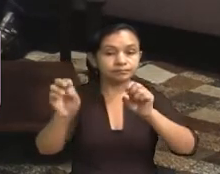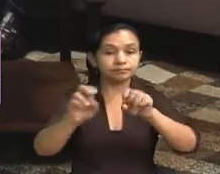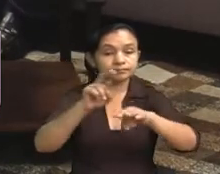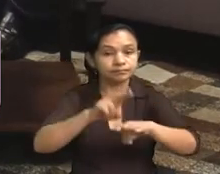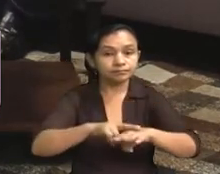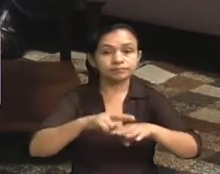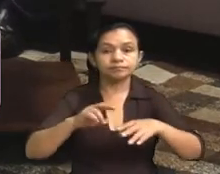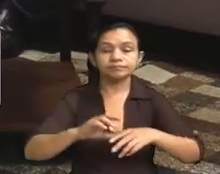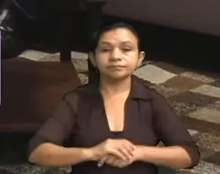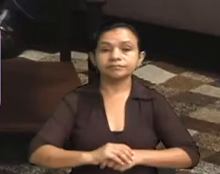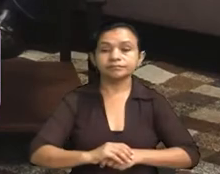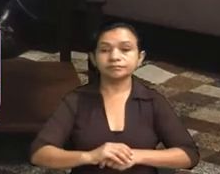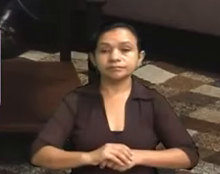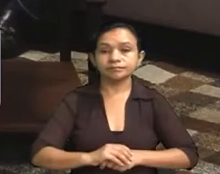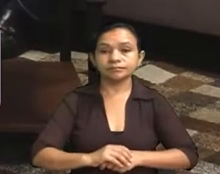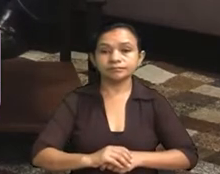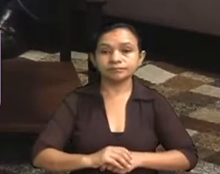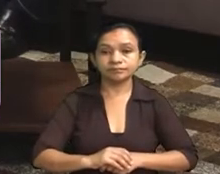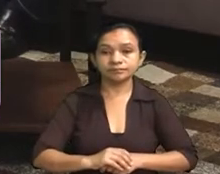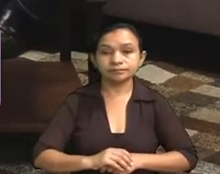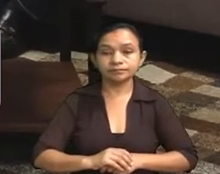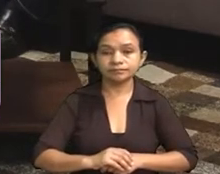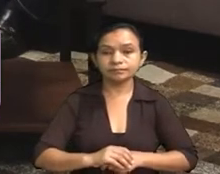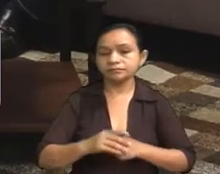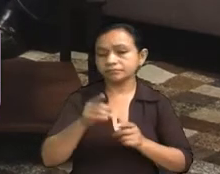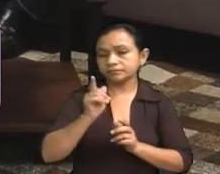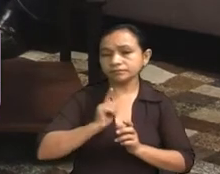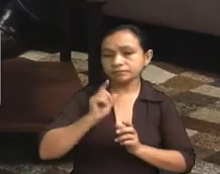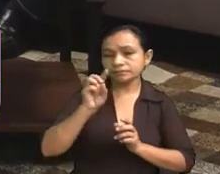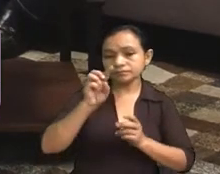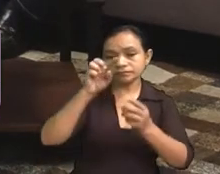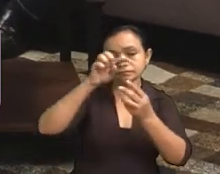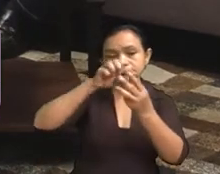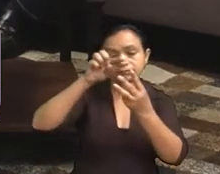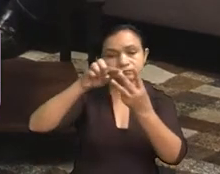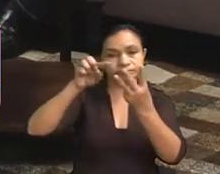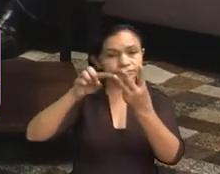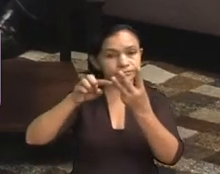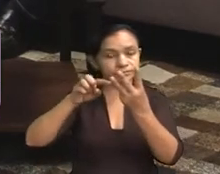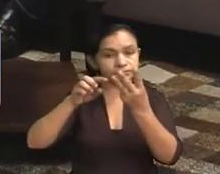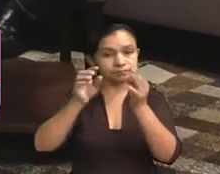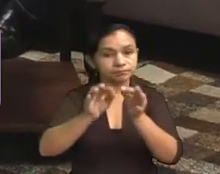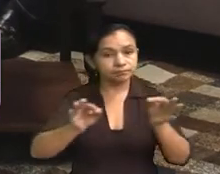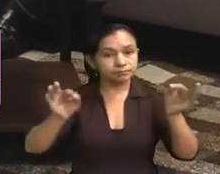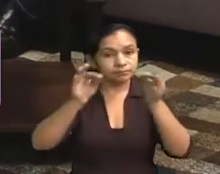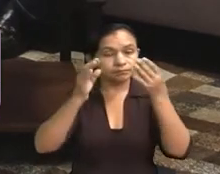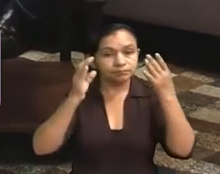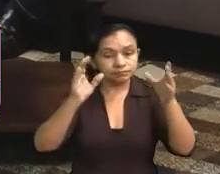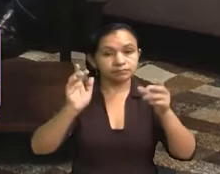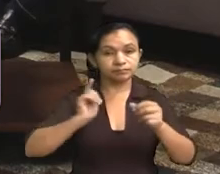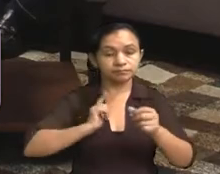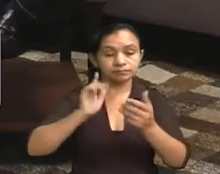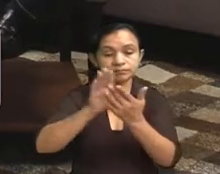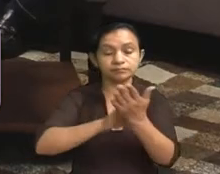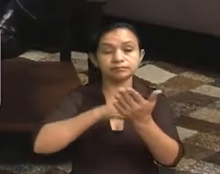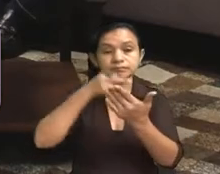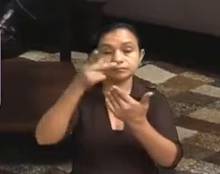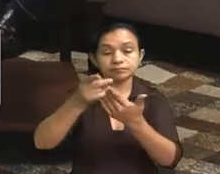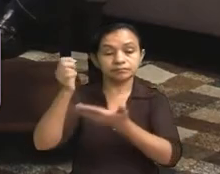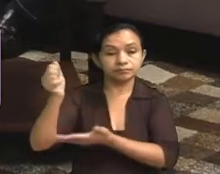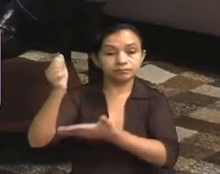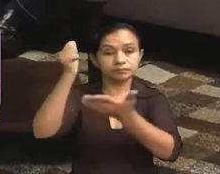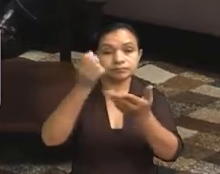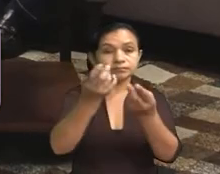Mira, si hay tres entidades que tienen programas de inversión